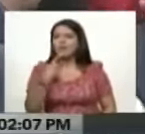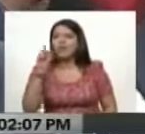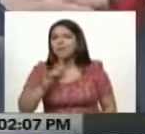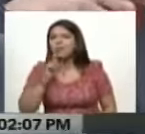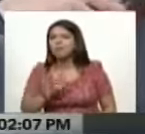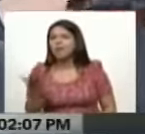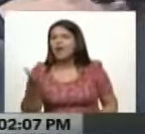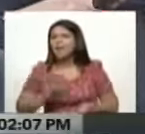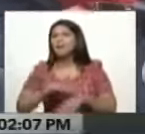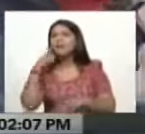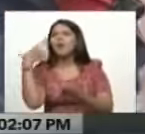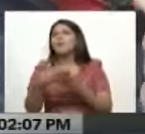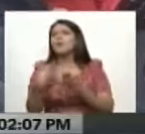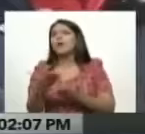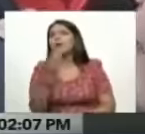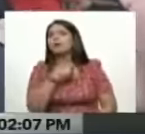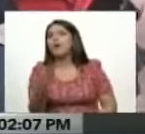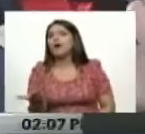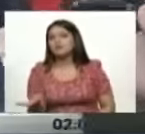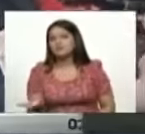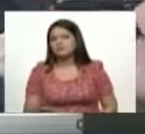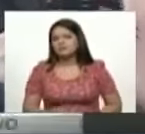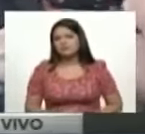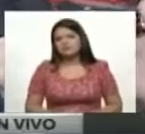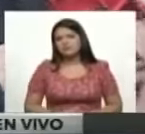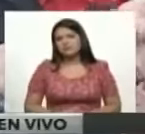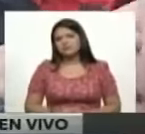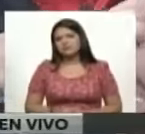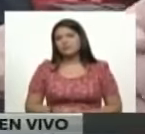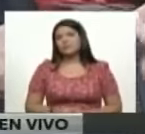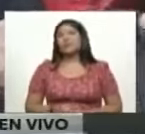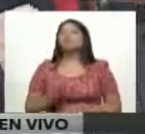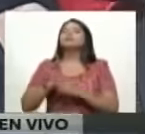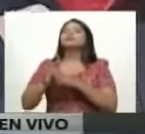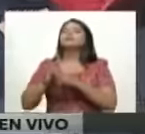no te consta. No, eso no es, no, eso no es verdad. No. ¿Sabe? Mira,